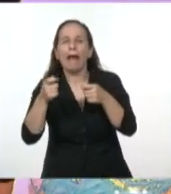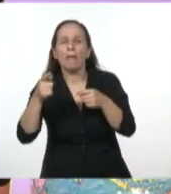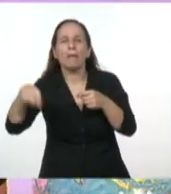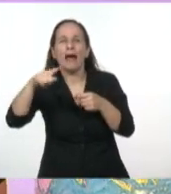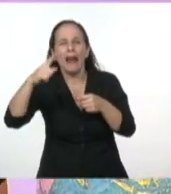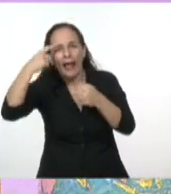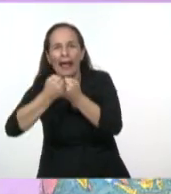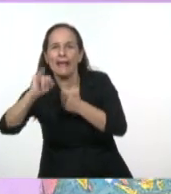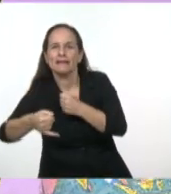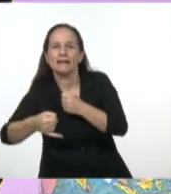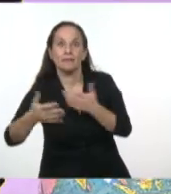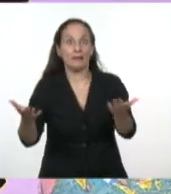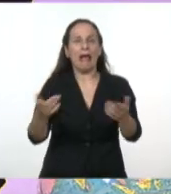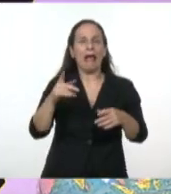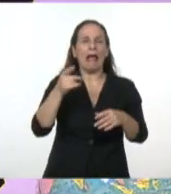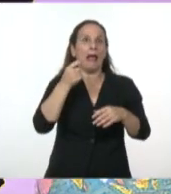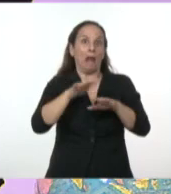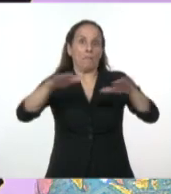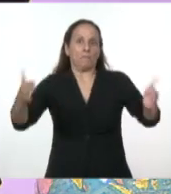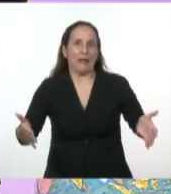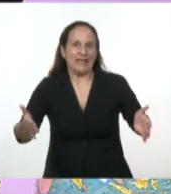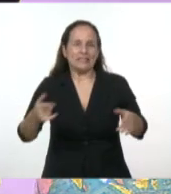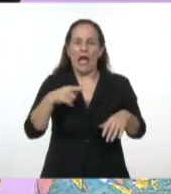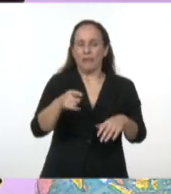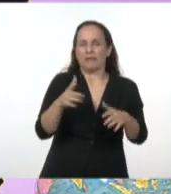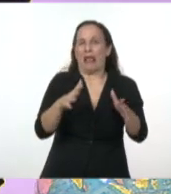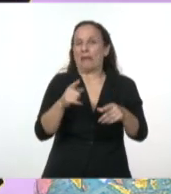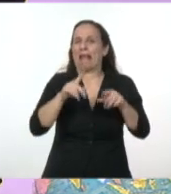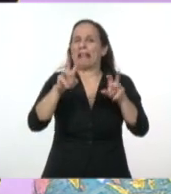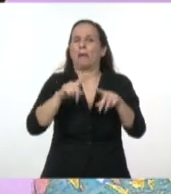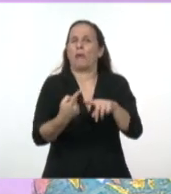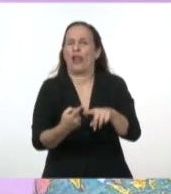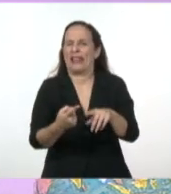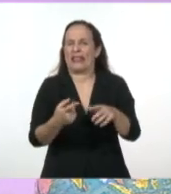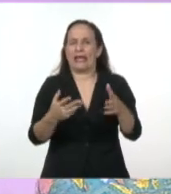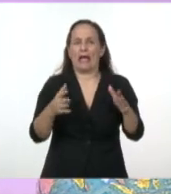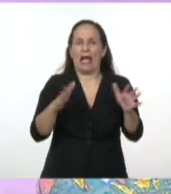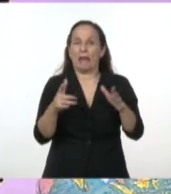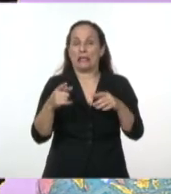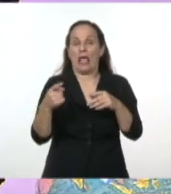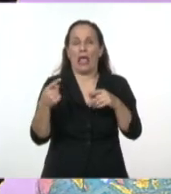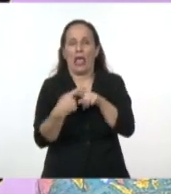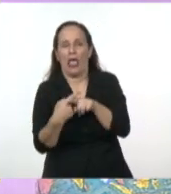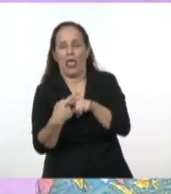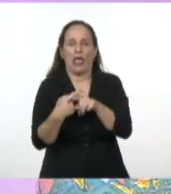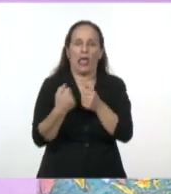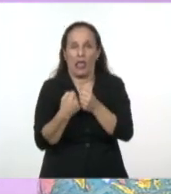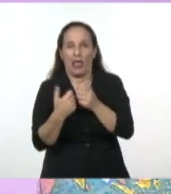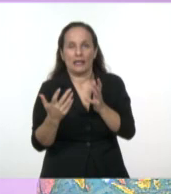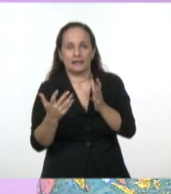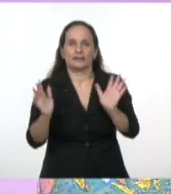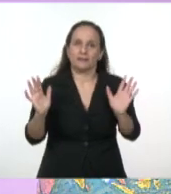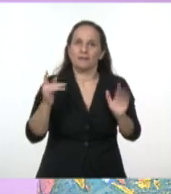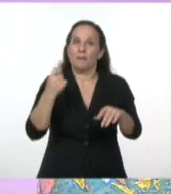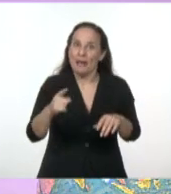Estás en la mesa y uno dice, viste, a veces con política, bueno, a veces medio te peleas, pero está bueno no olvidarse que